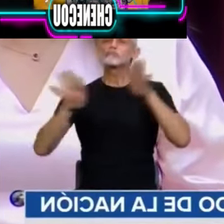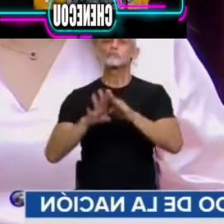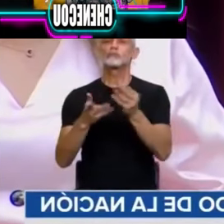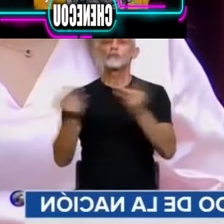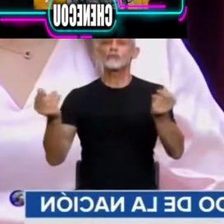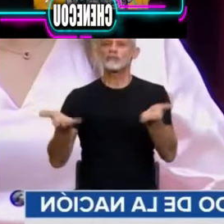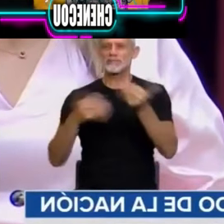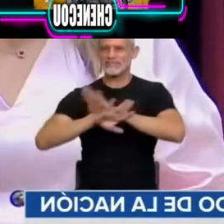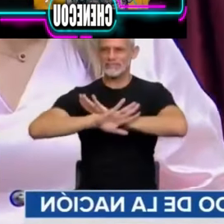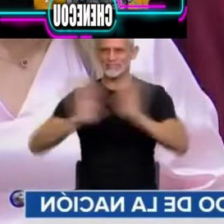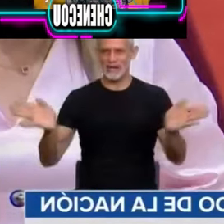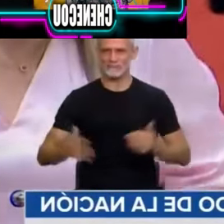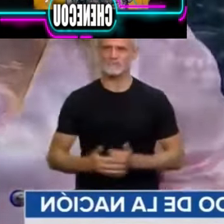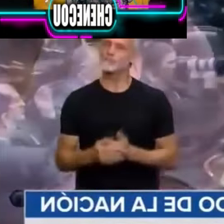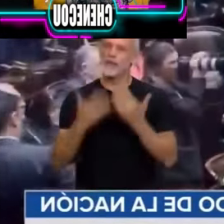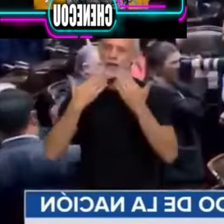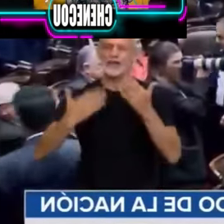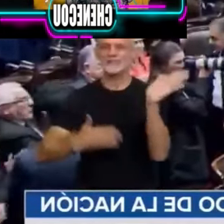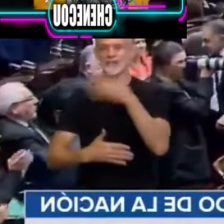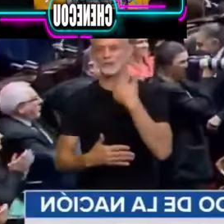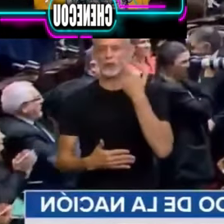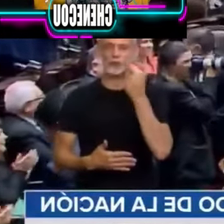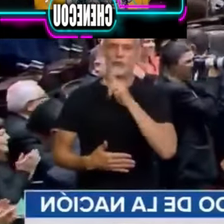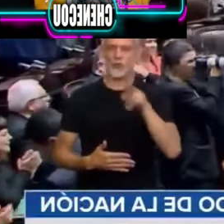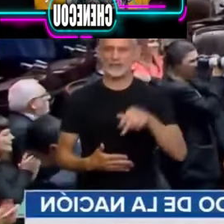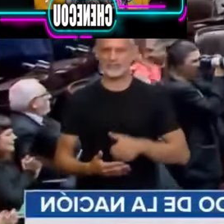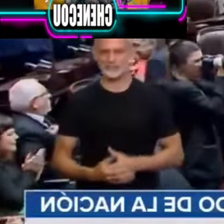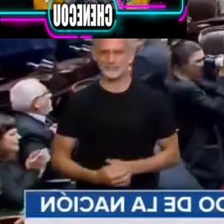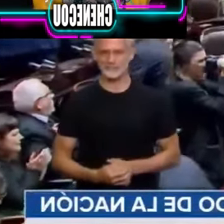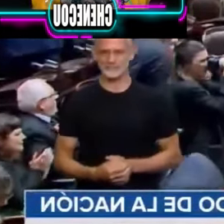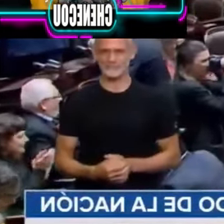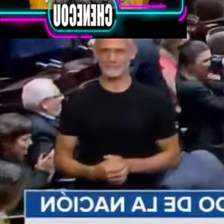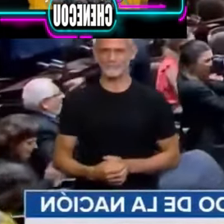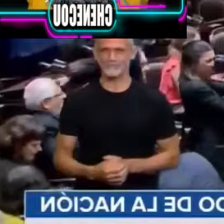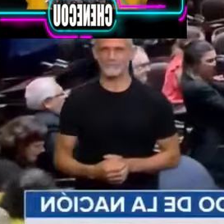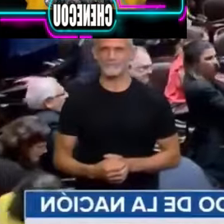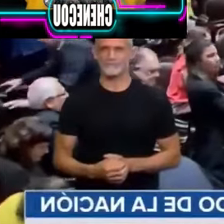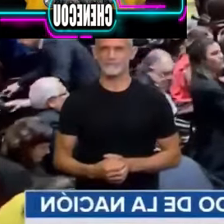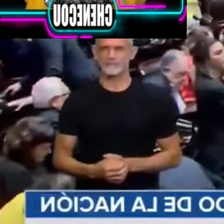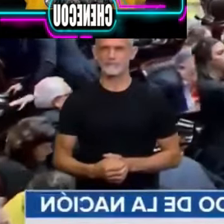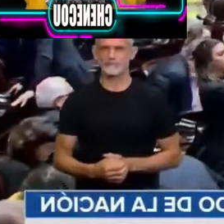y levantamiento de la misma. Gracias a todos y todas.